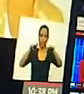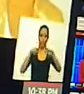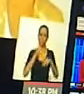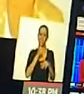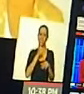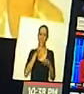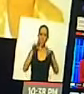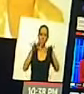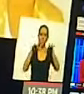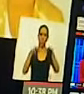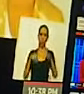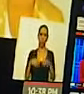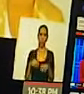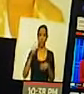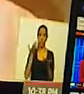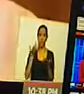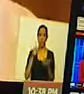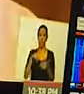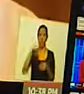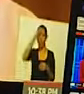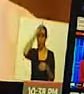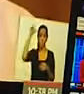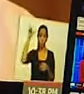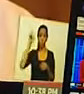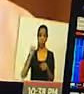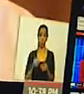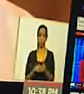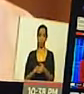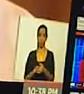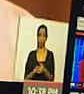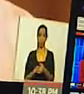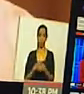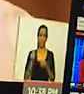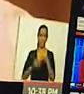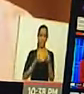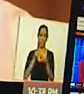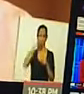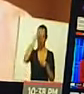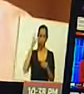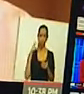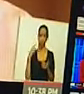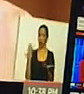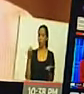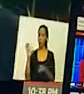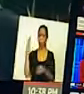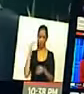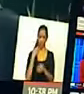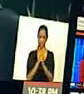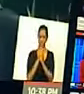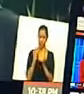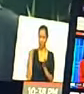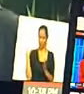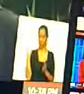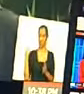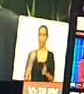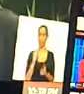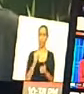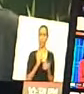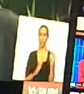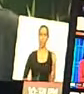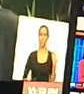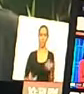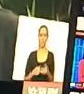titiritero? Leopoldo López. ¿Qué inventó Leopoldo López con Cúcuta? Por favor, que me lo digan. ¿Qué le dijo a los presidentes para